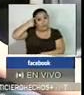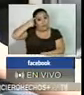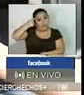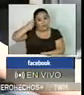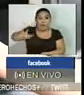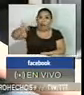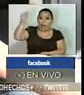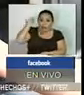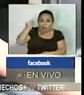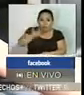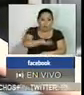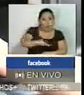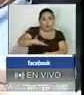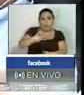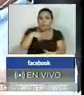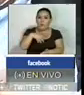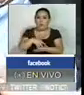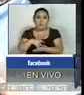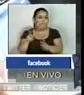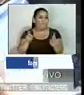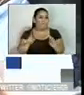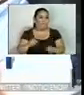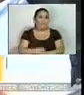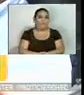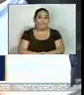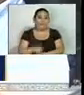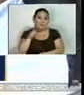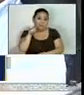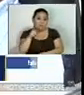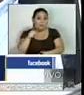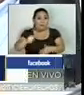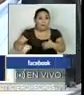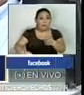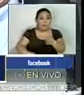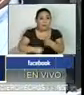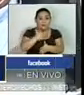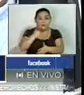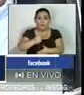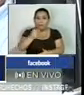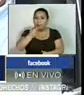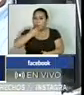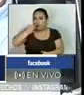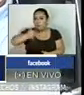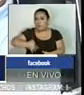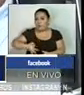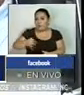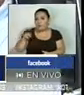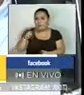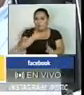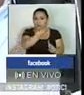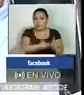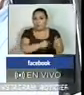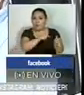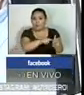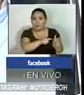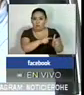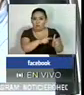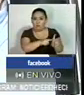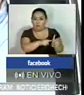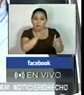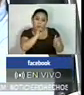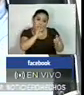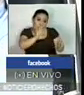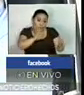los mismos de antes, y no es así. Una lástima, pues, ¿verdad? Porque, sinceramente, el señor este, según lo que han